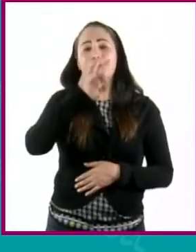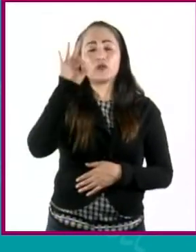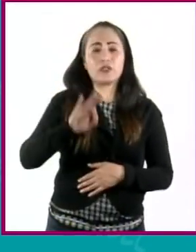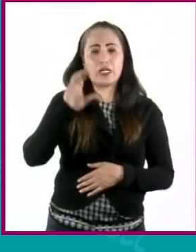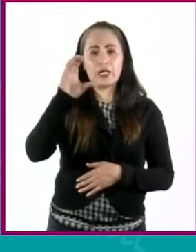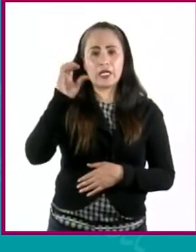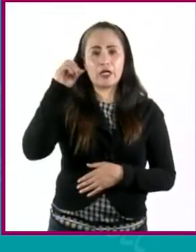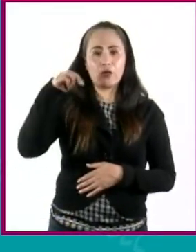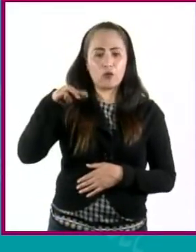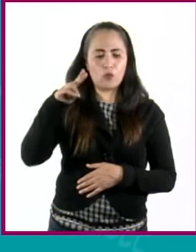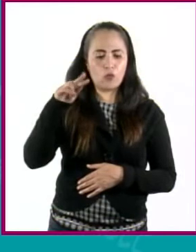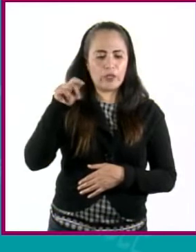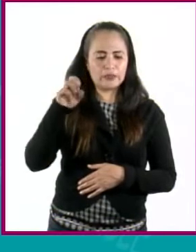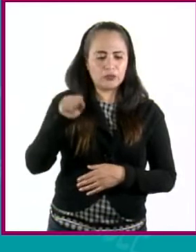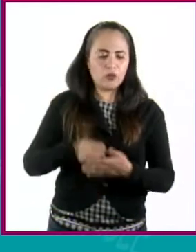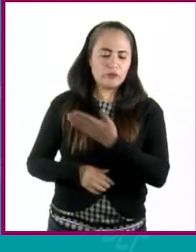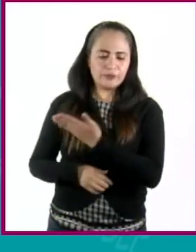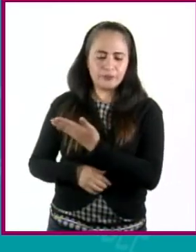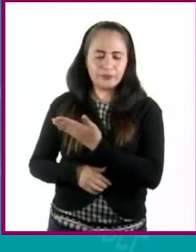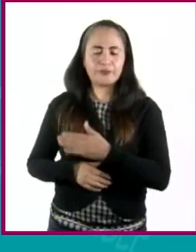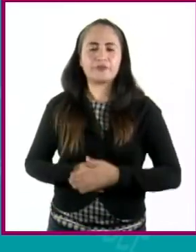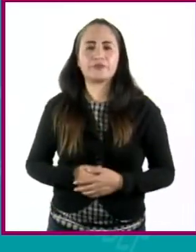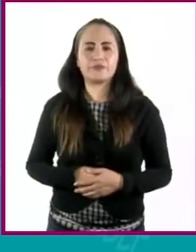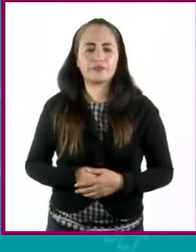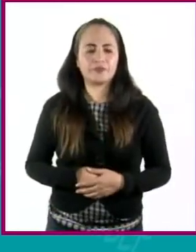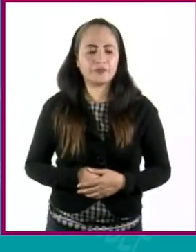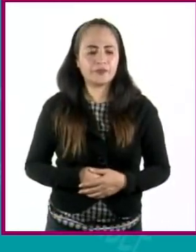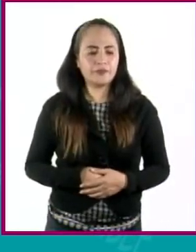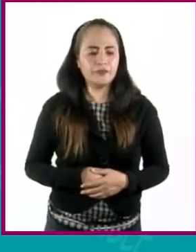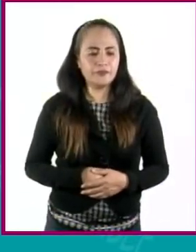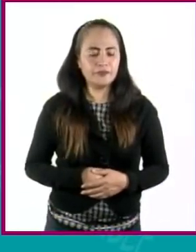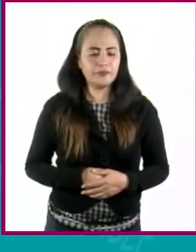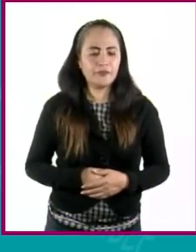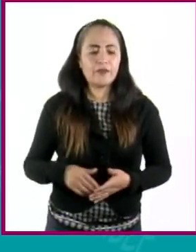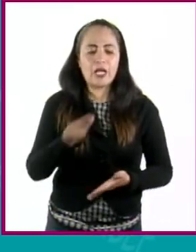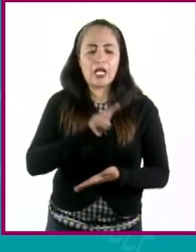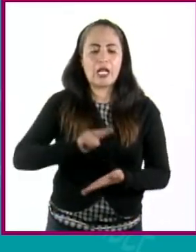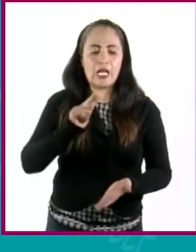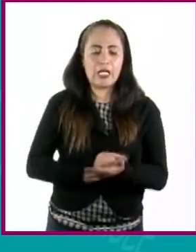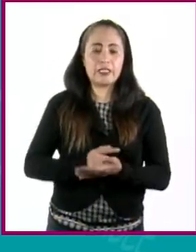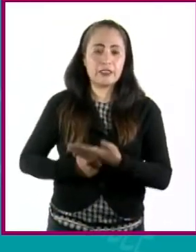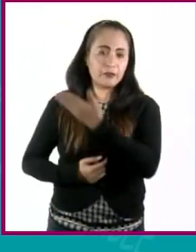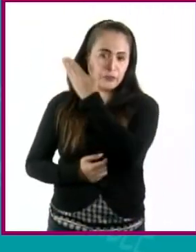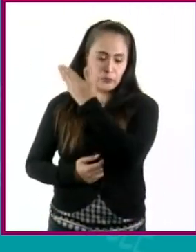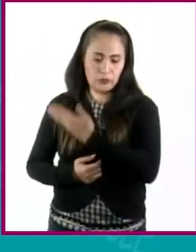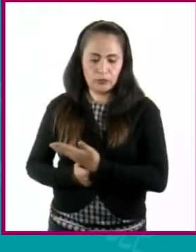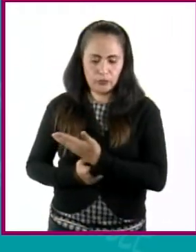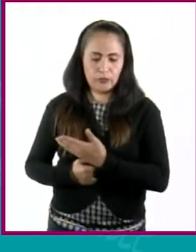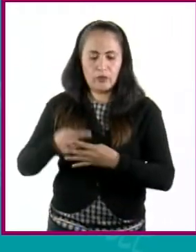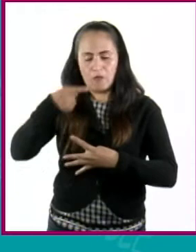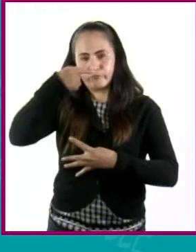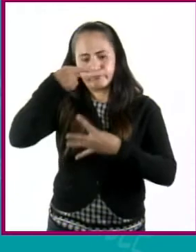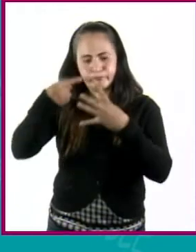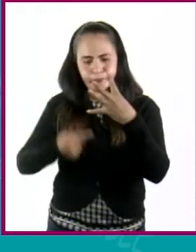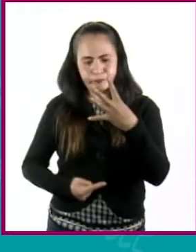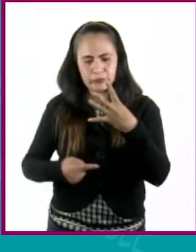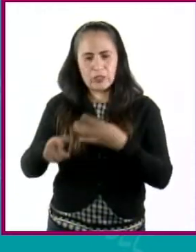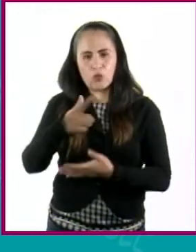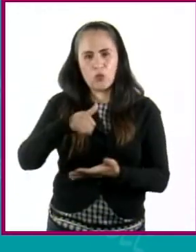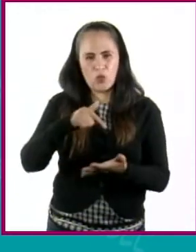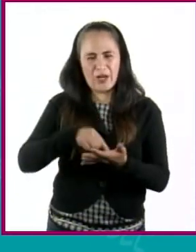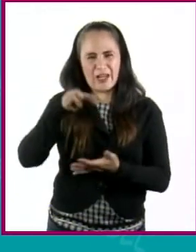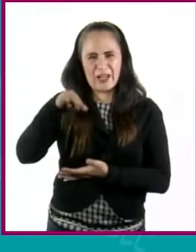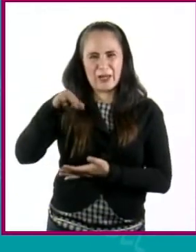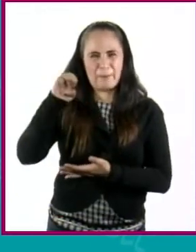2.400 años antes de Cristo. Las leyes de Snuna son una compilación de leyes de Mesopotamia en